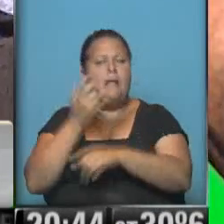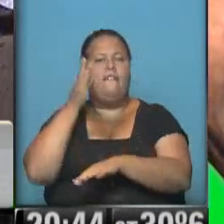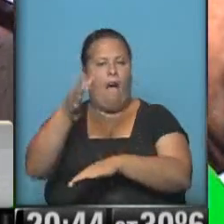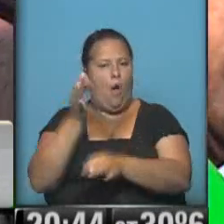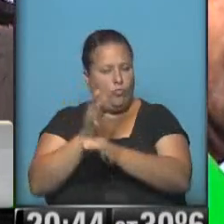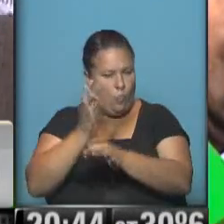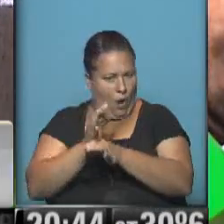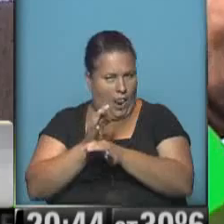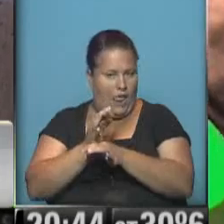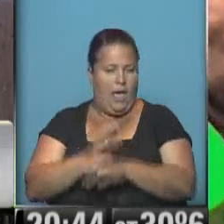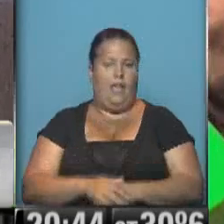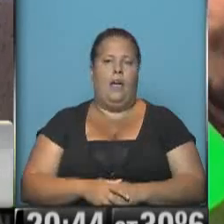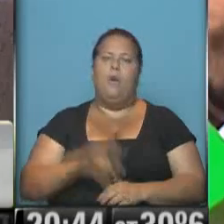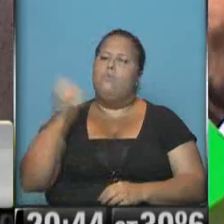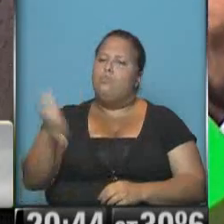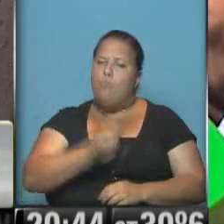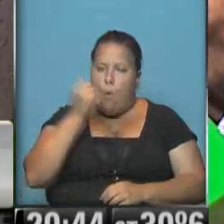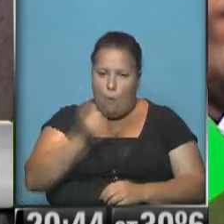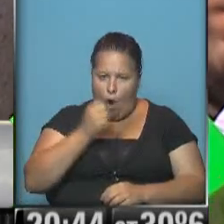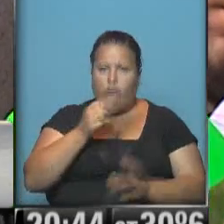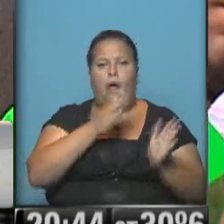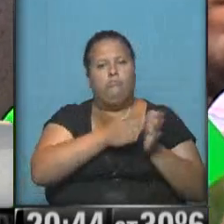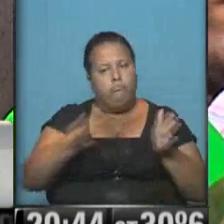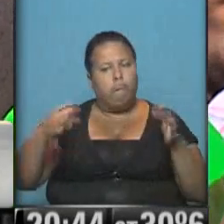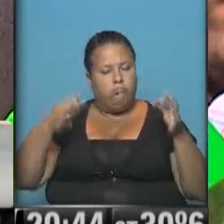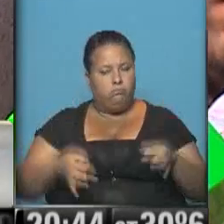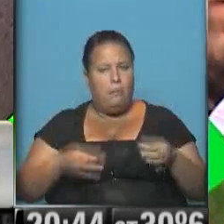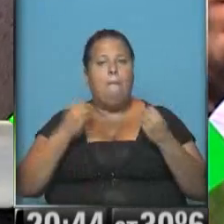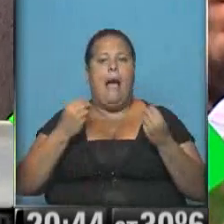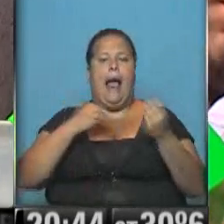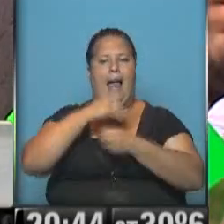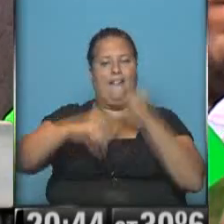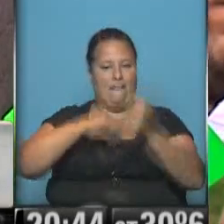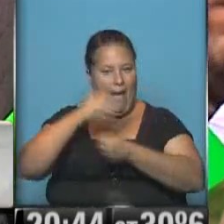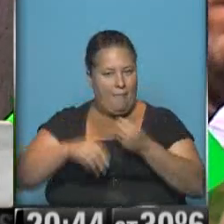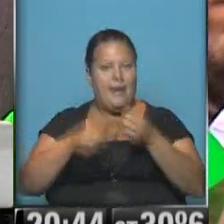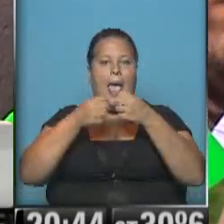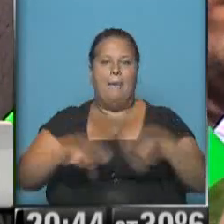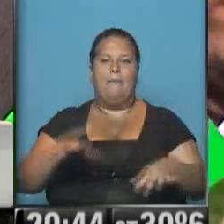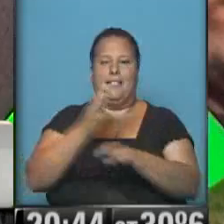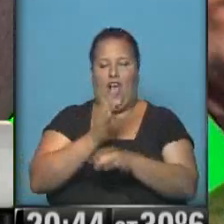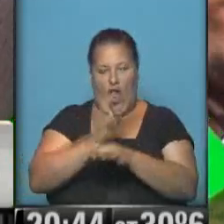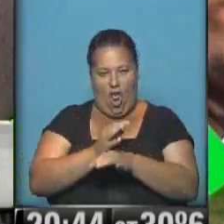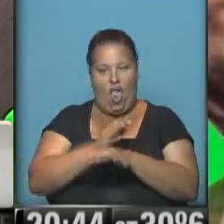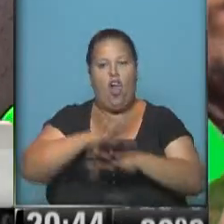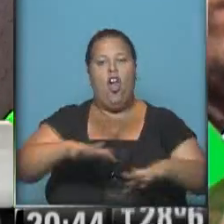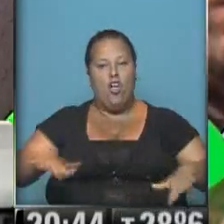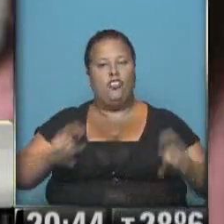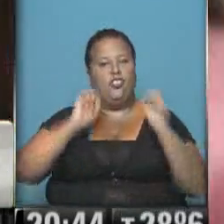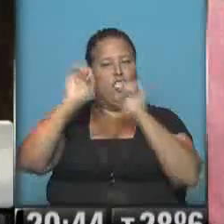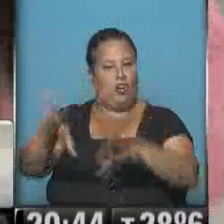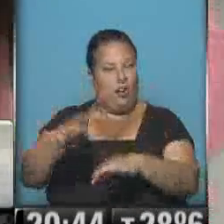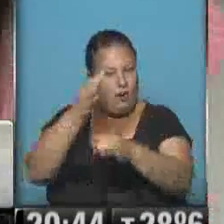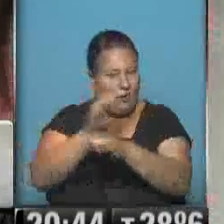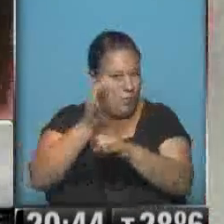clase. Es muy importante, es muy ordenador para la familia el comienzo de las clases, tener a los chicos en el